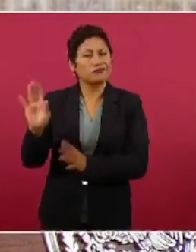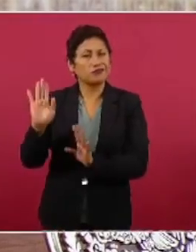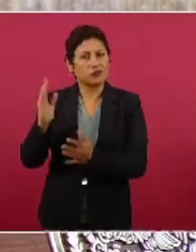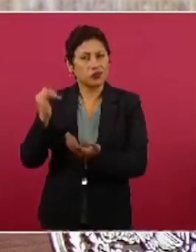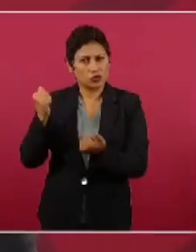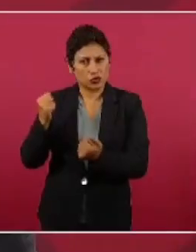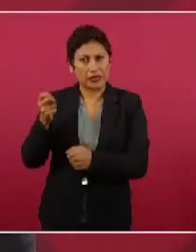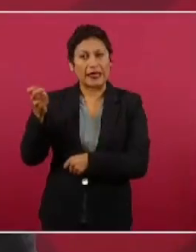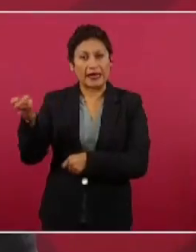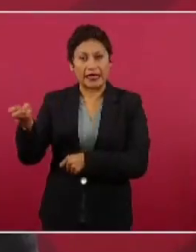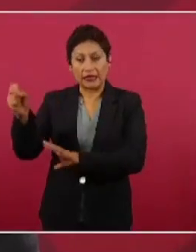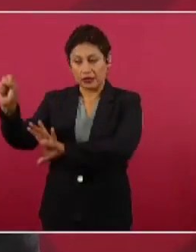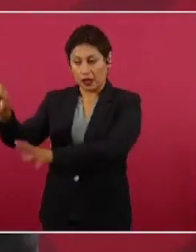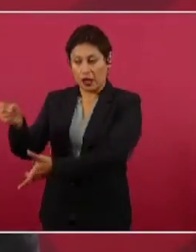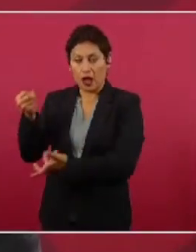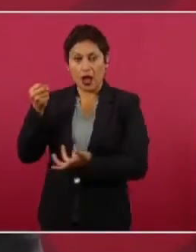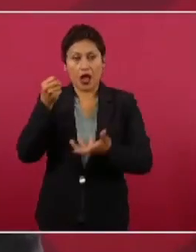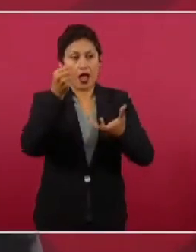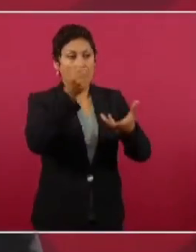financiera.